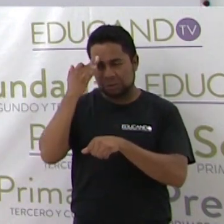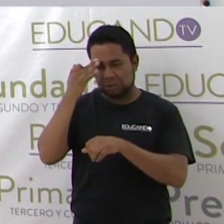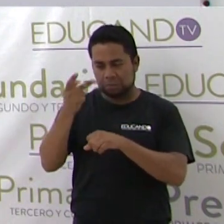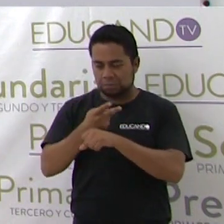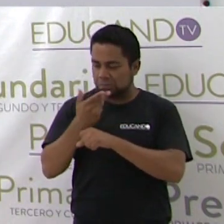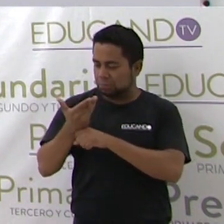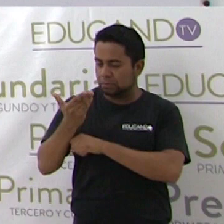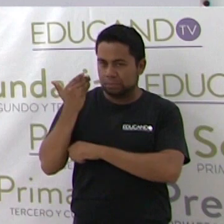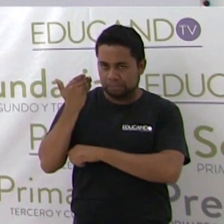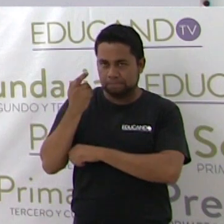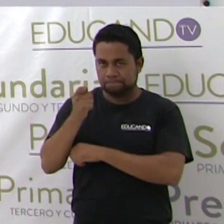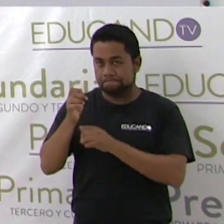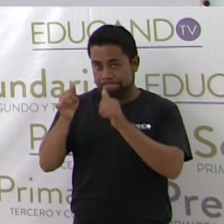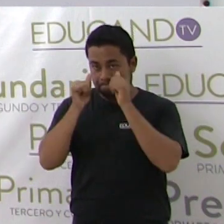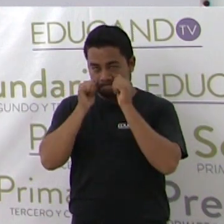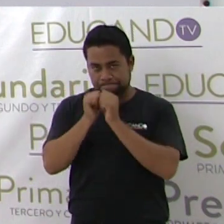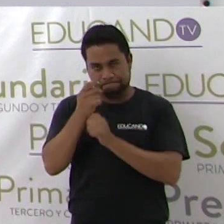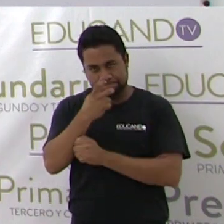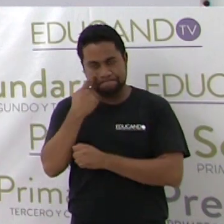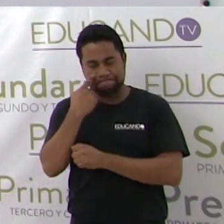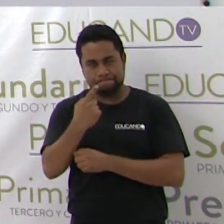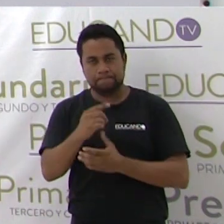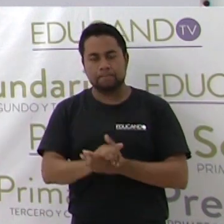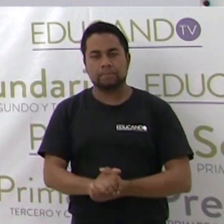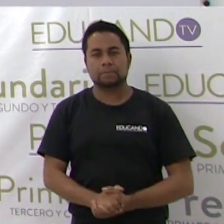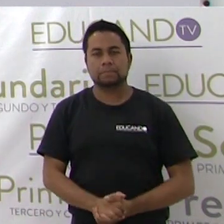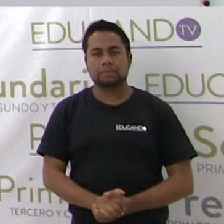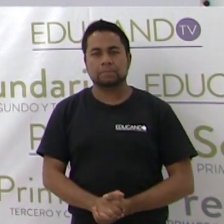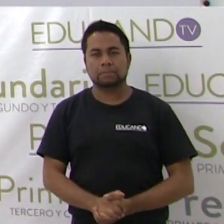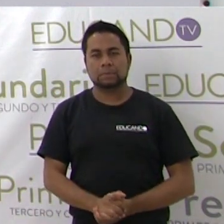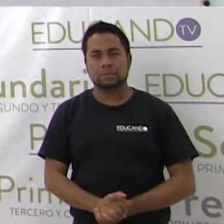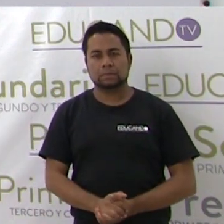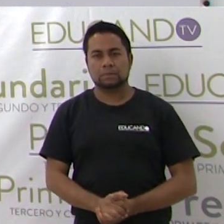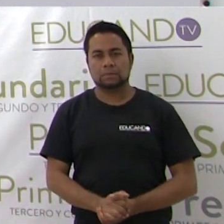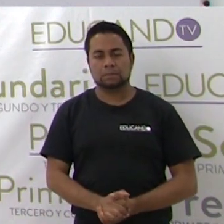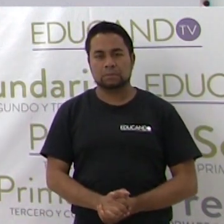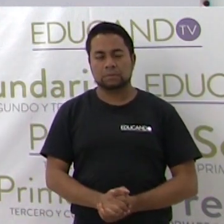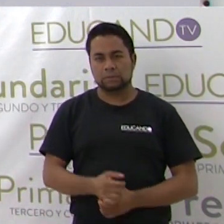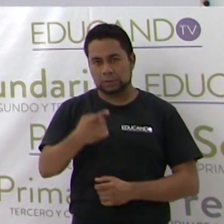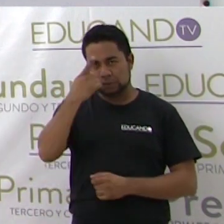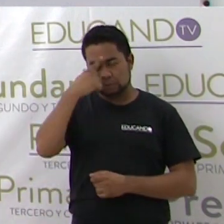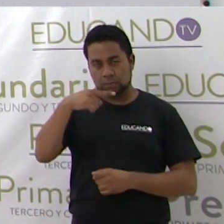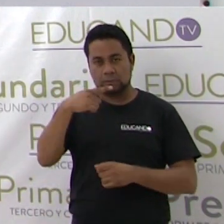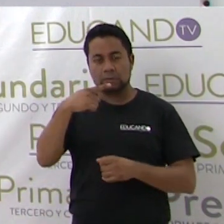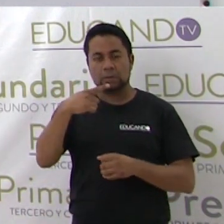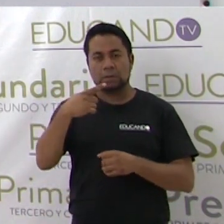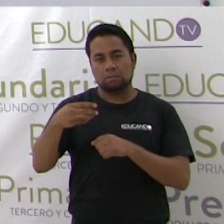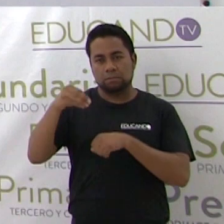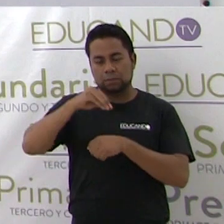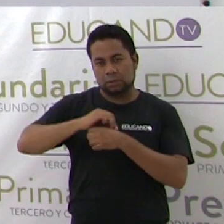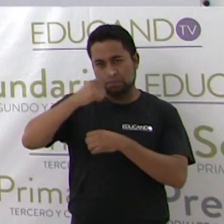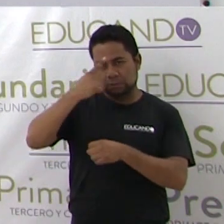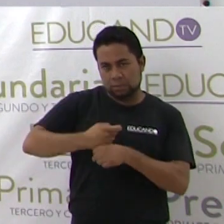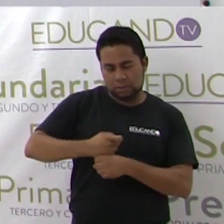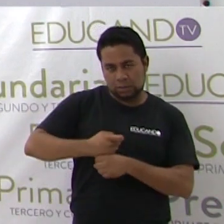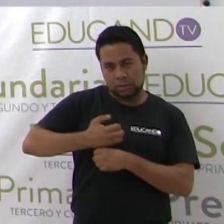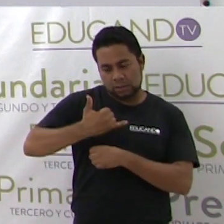Bien, atención con esto. En primera